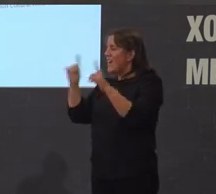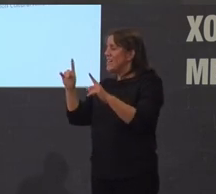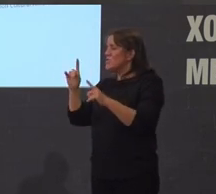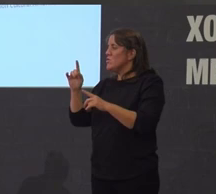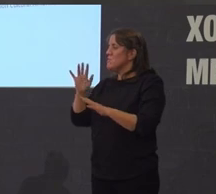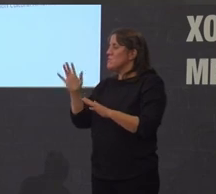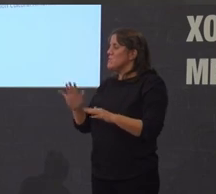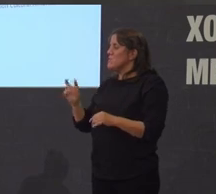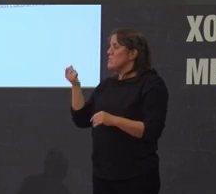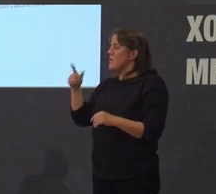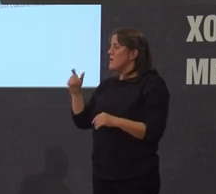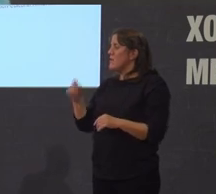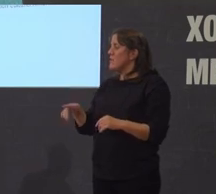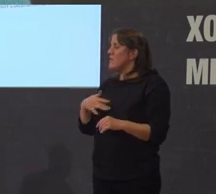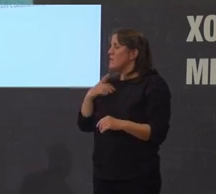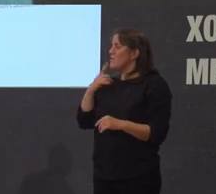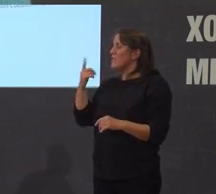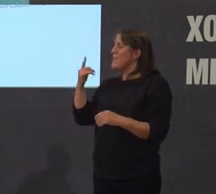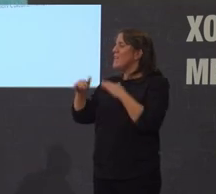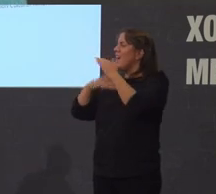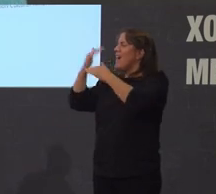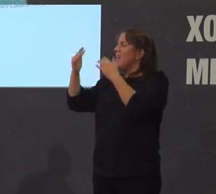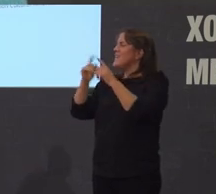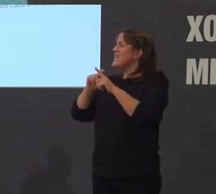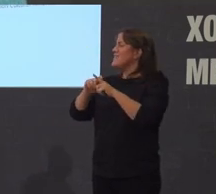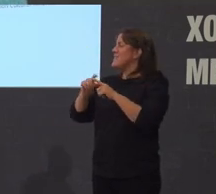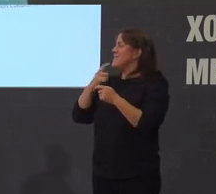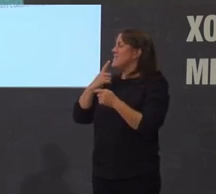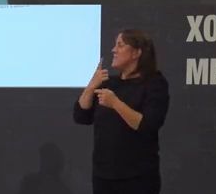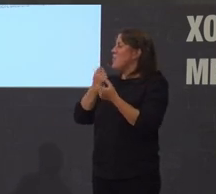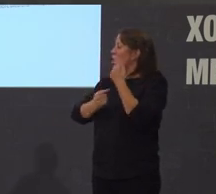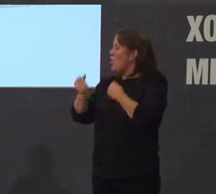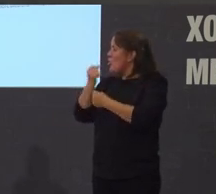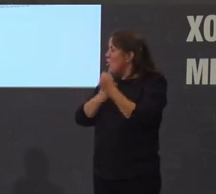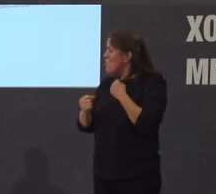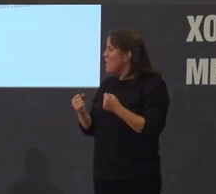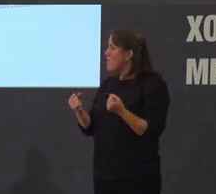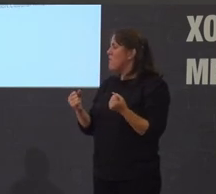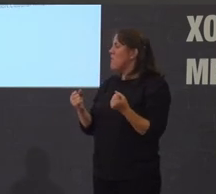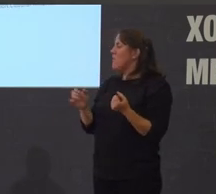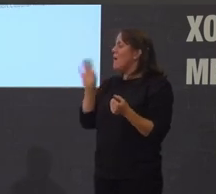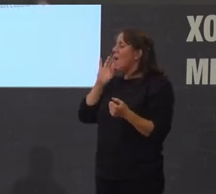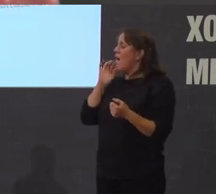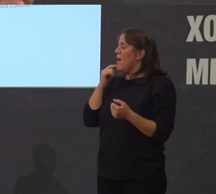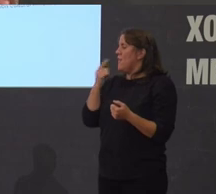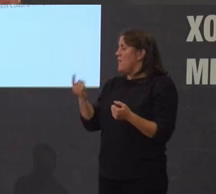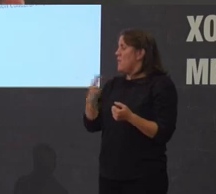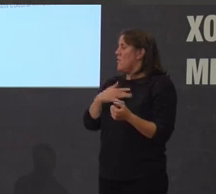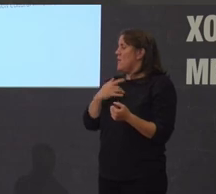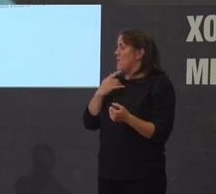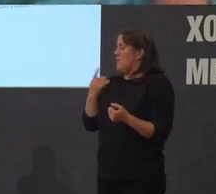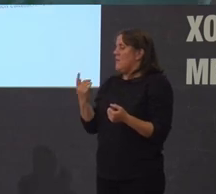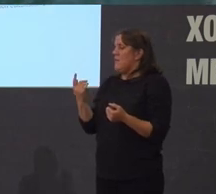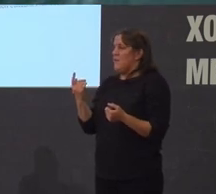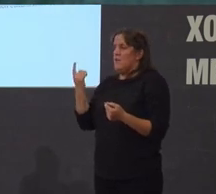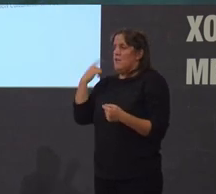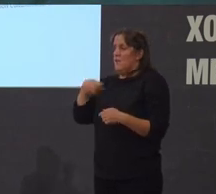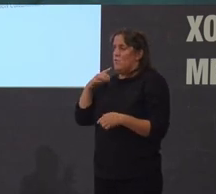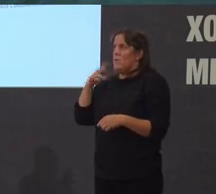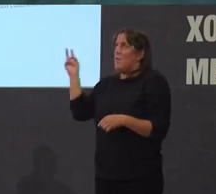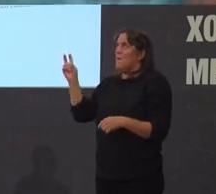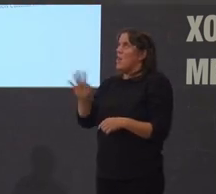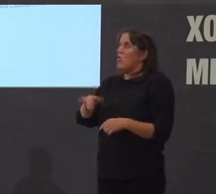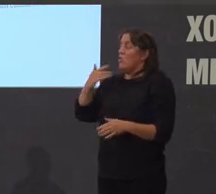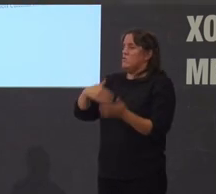estas élites de tipo económico esas se reproducen en una charla anterior diciendo nos vemos que esa viña